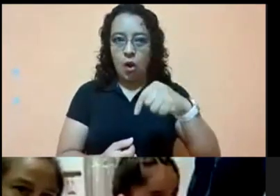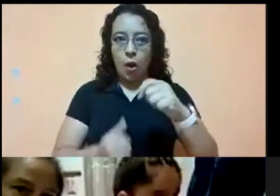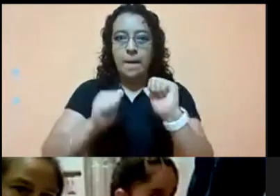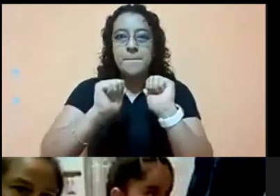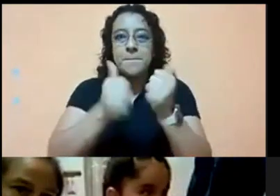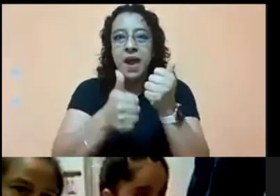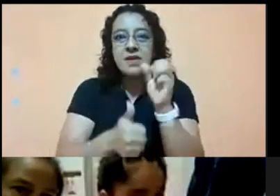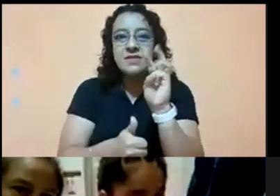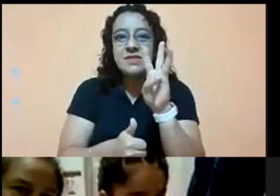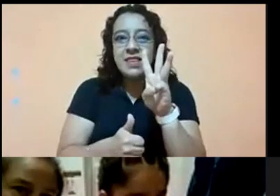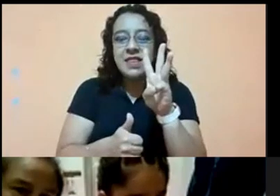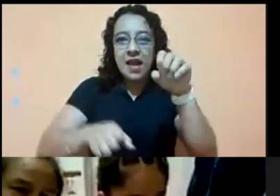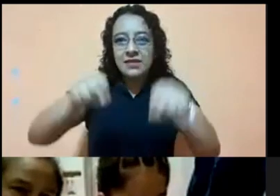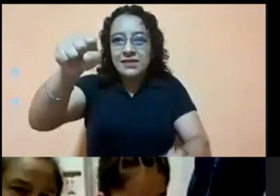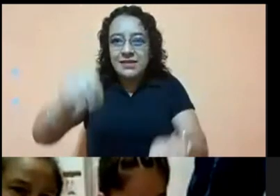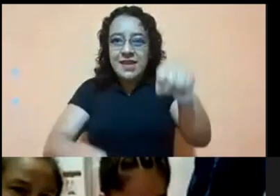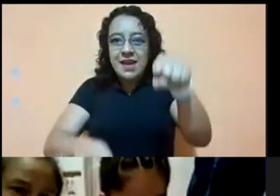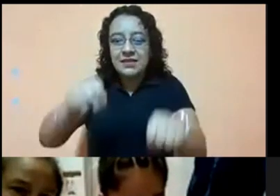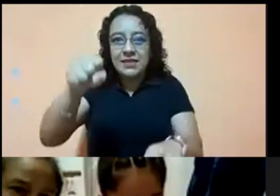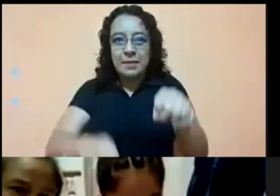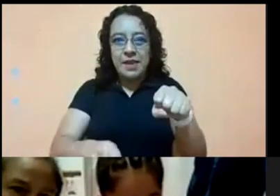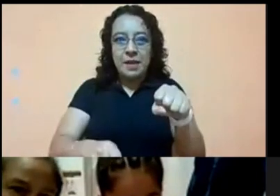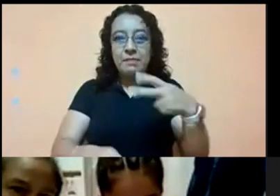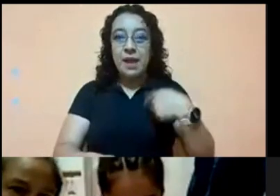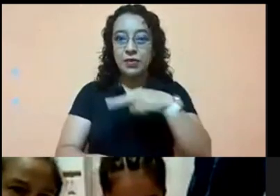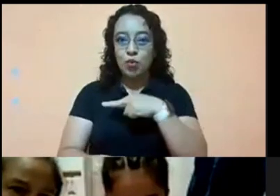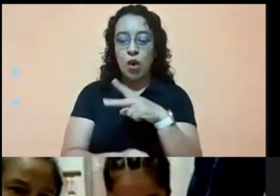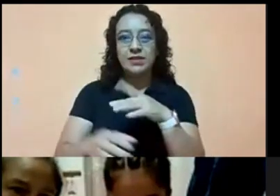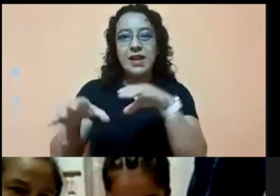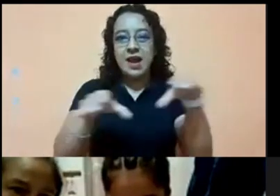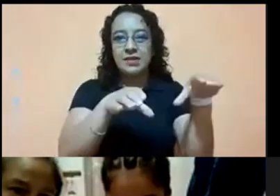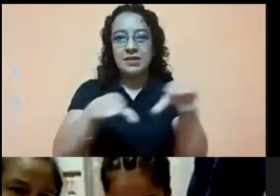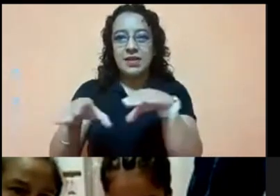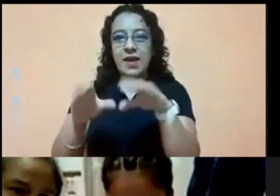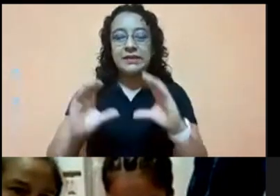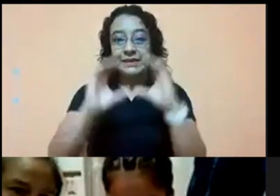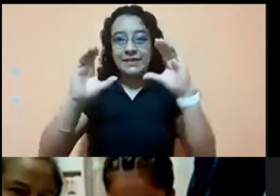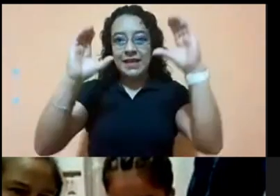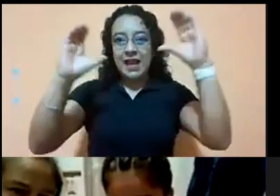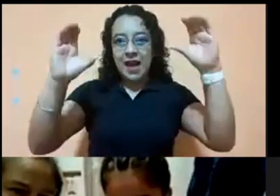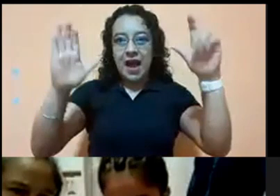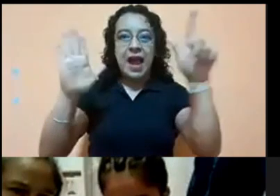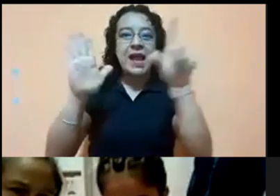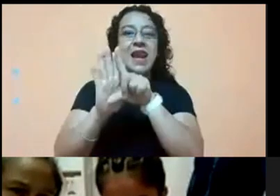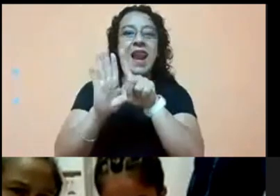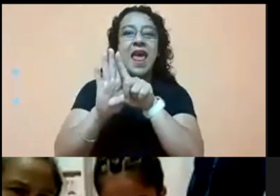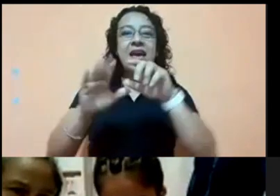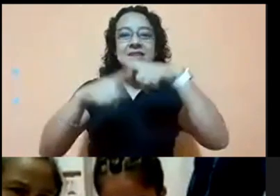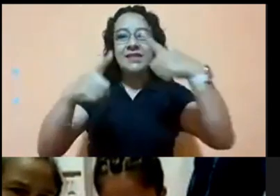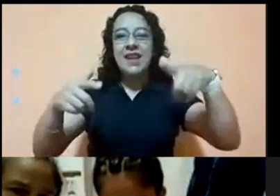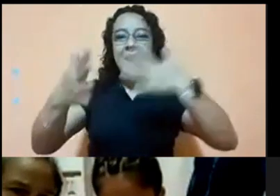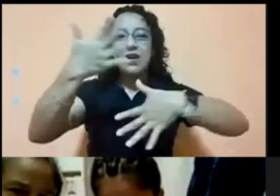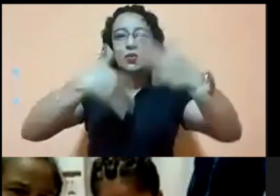23 de septiembre, a nuestra actividad en conmemoración de la Ley de Lengua de Señas de